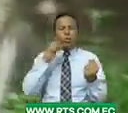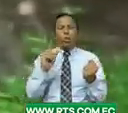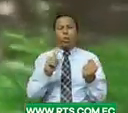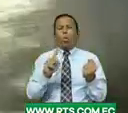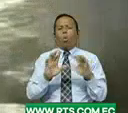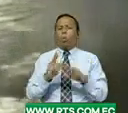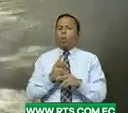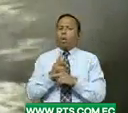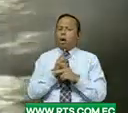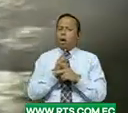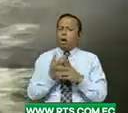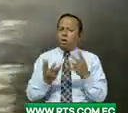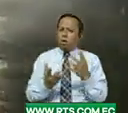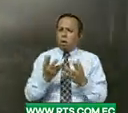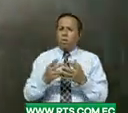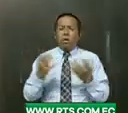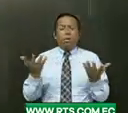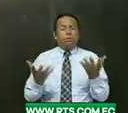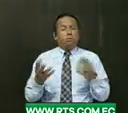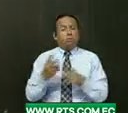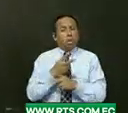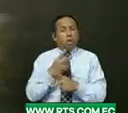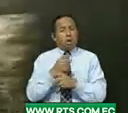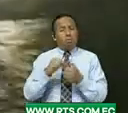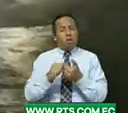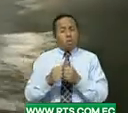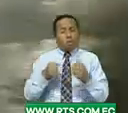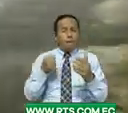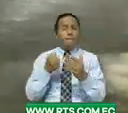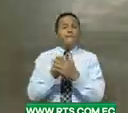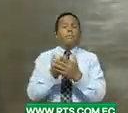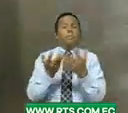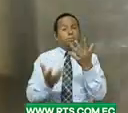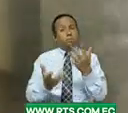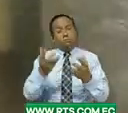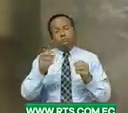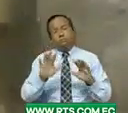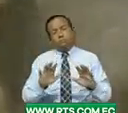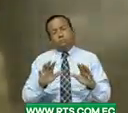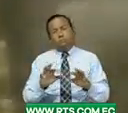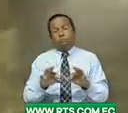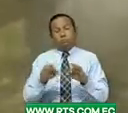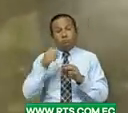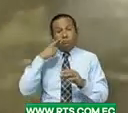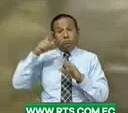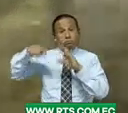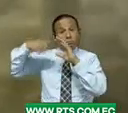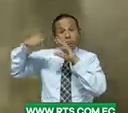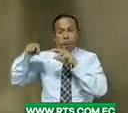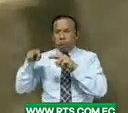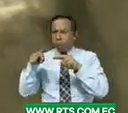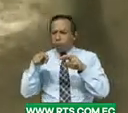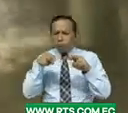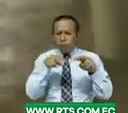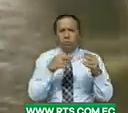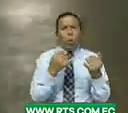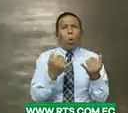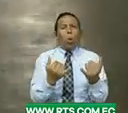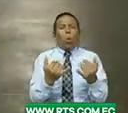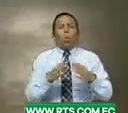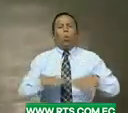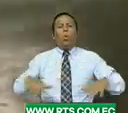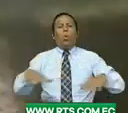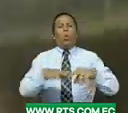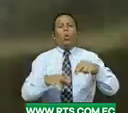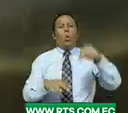esto podría ocasionar un grave accidente de tránsito. Son imágenes de lo que se vive en el norte